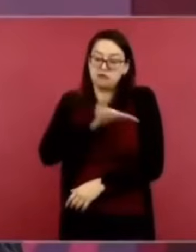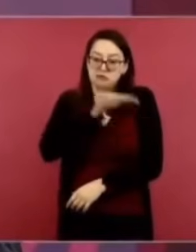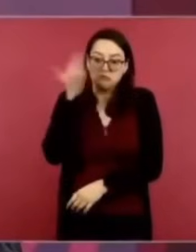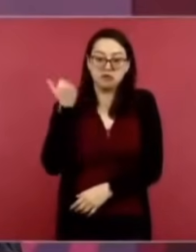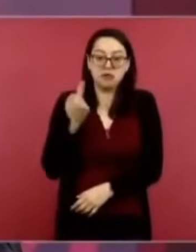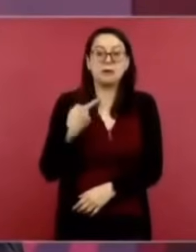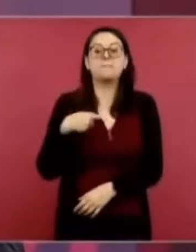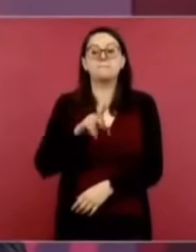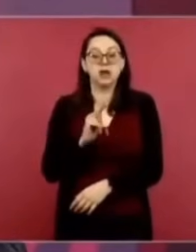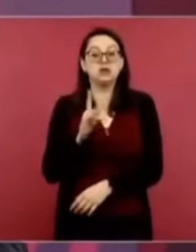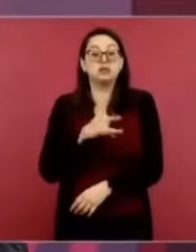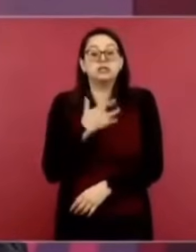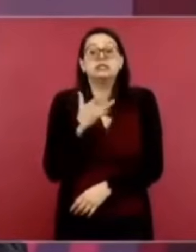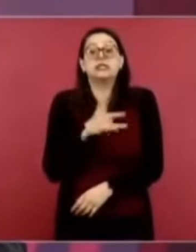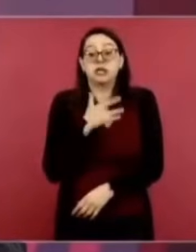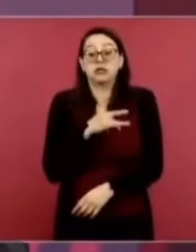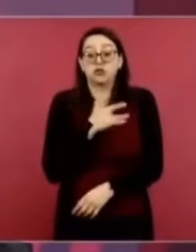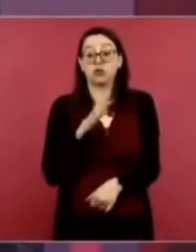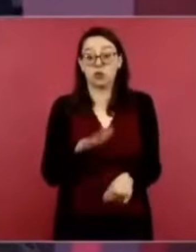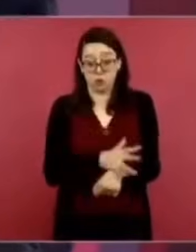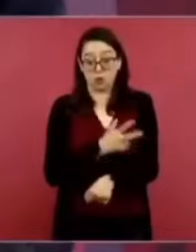hablando de la